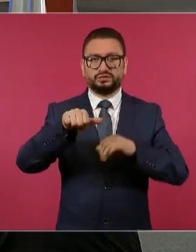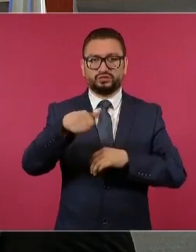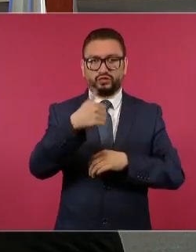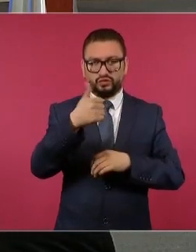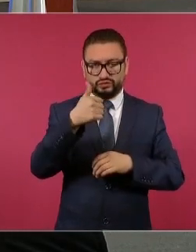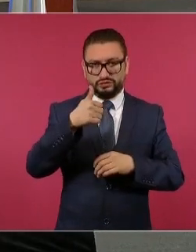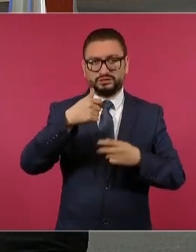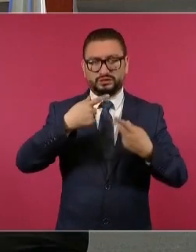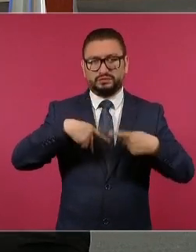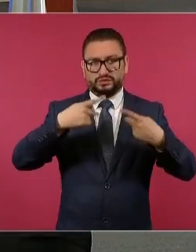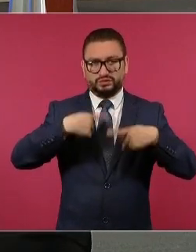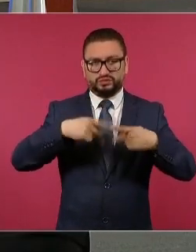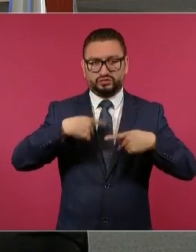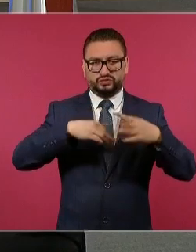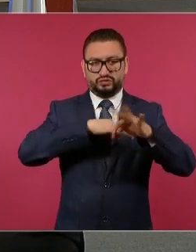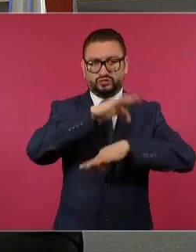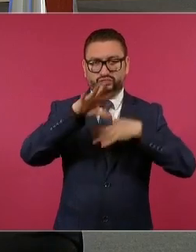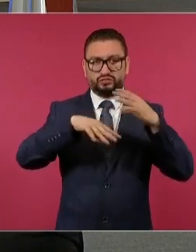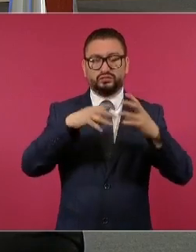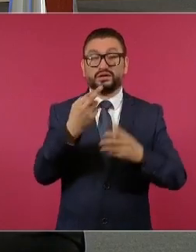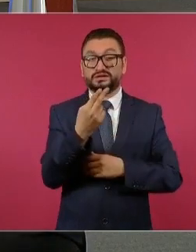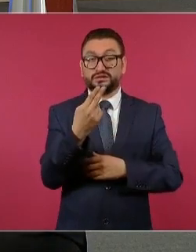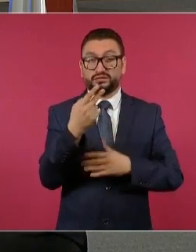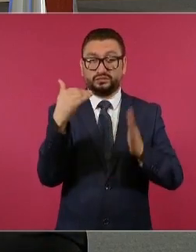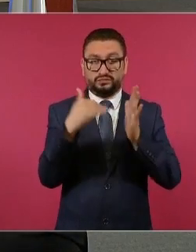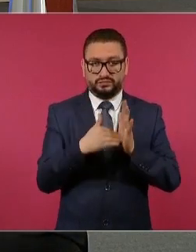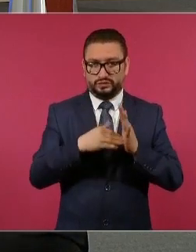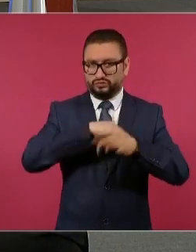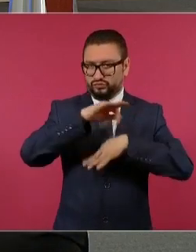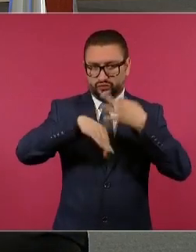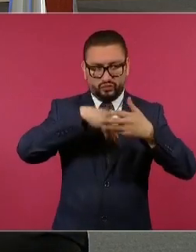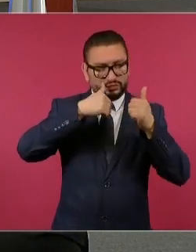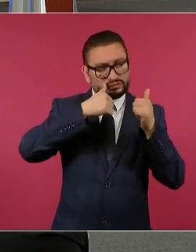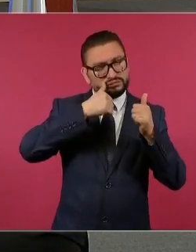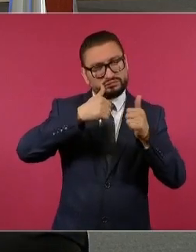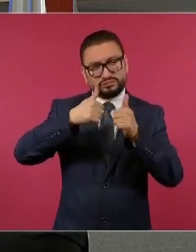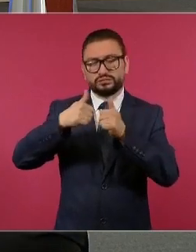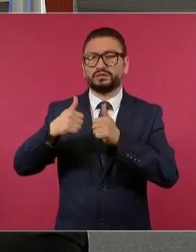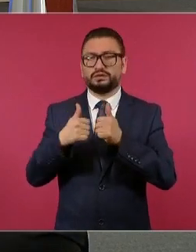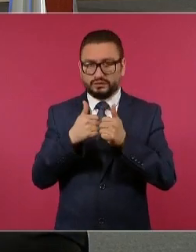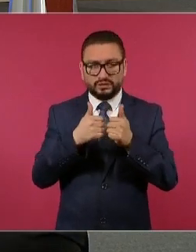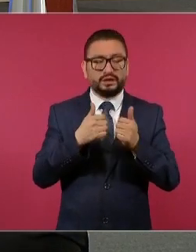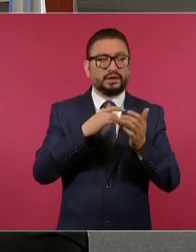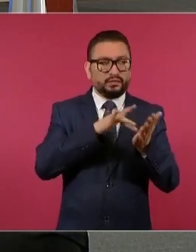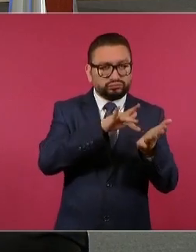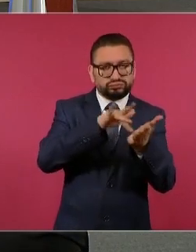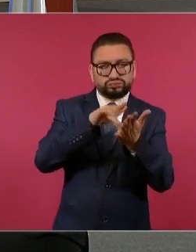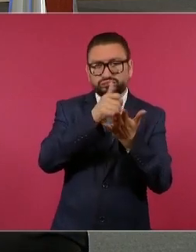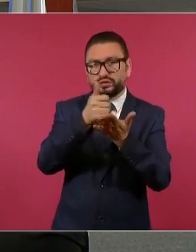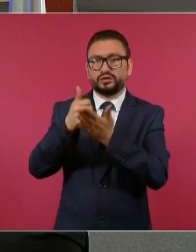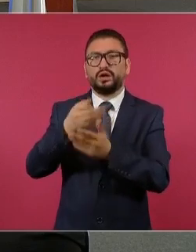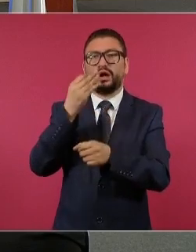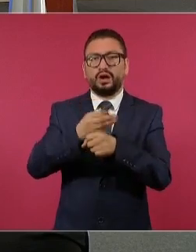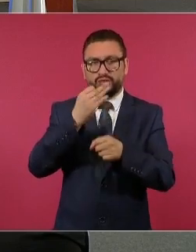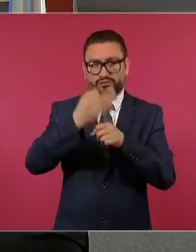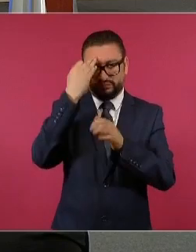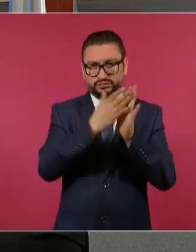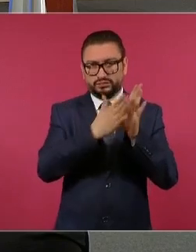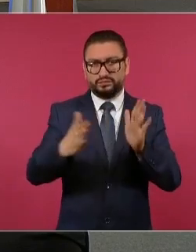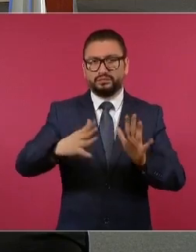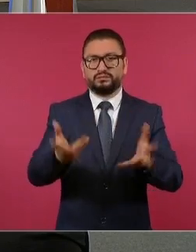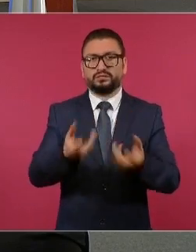25,611 elementos, todos estamos en alerta y atendiendo a la población en la fase de auxilio,